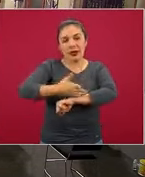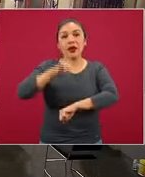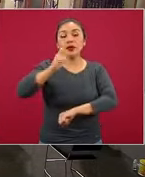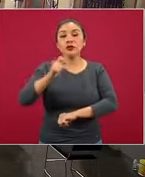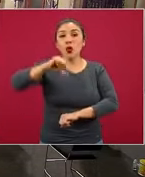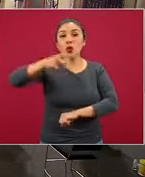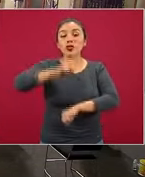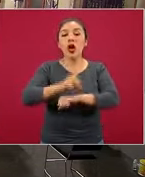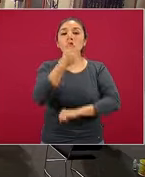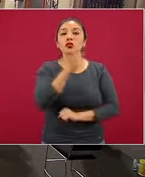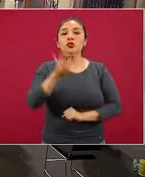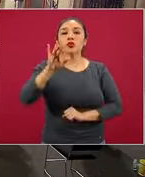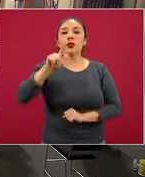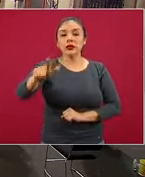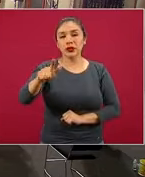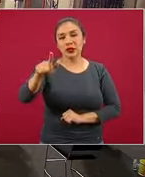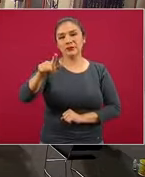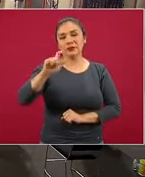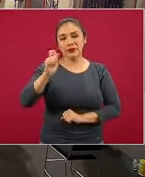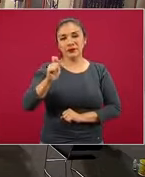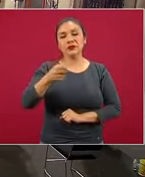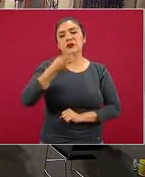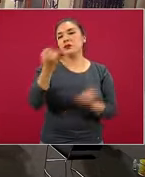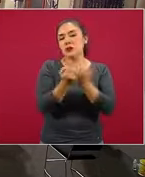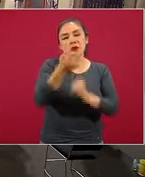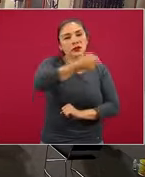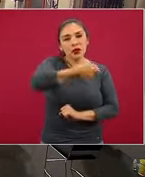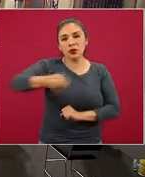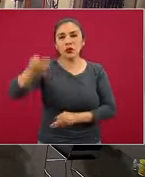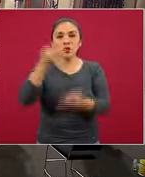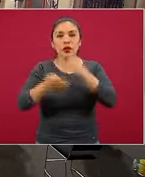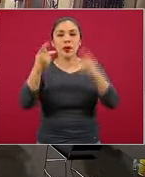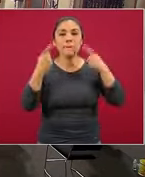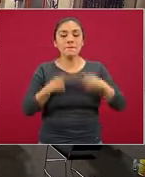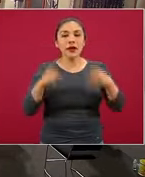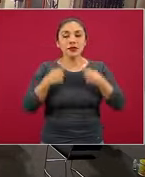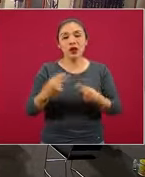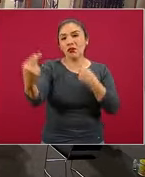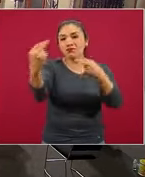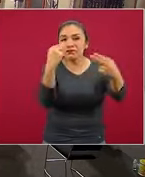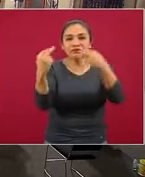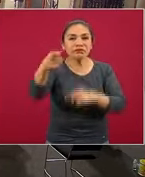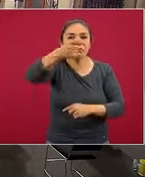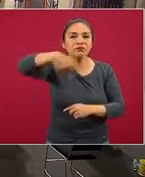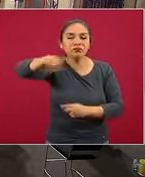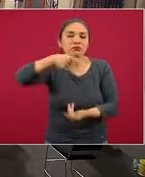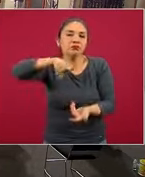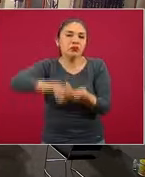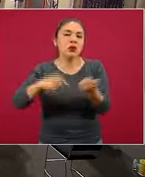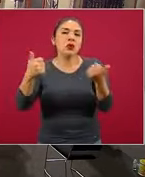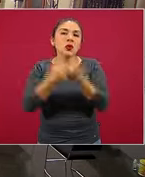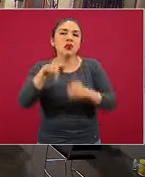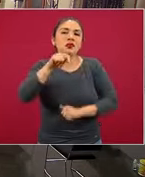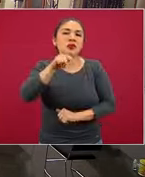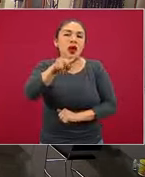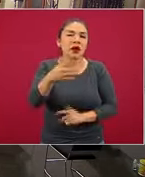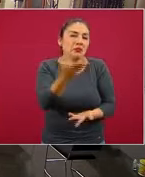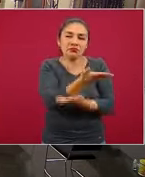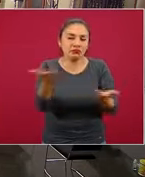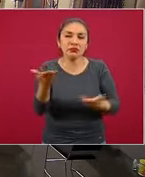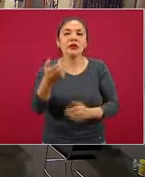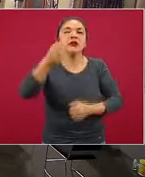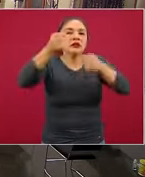número 247 para el día de hoy. Saludamos también a todas las personas que nos hacen el favor de sintonizarnos esta noche y